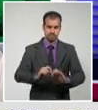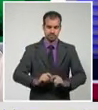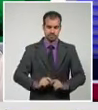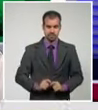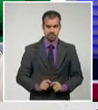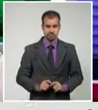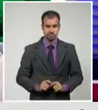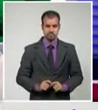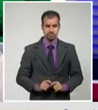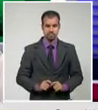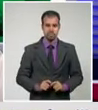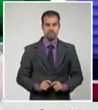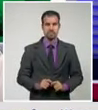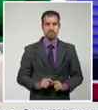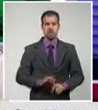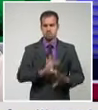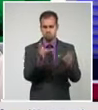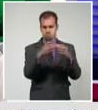Autóctonos ayer,